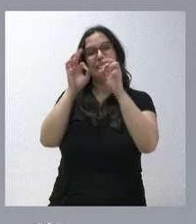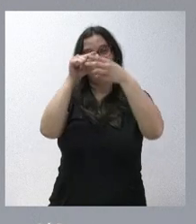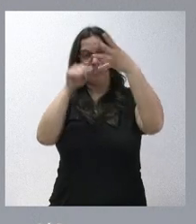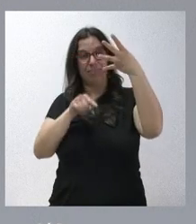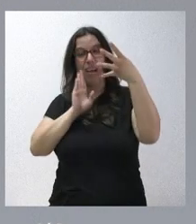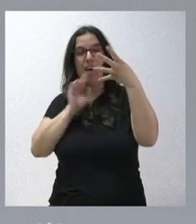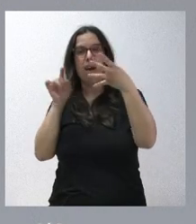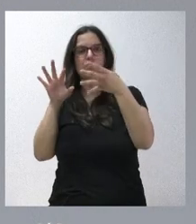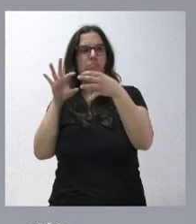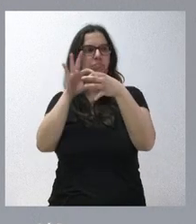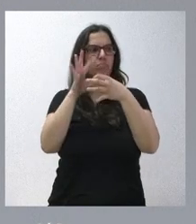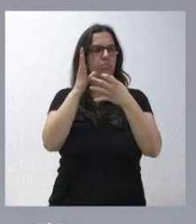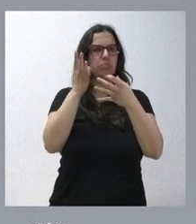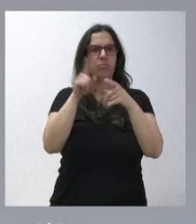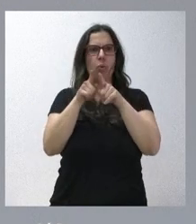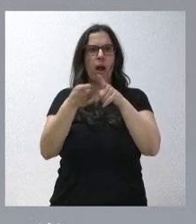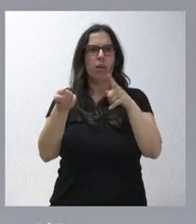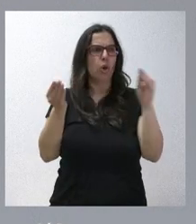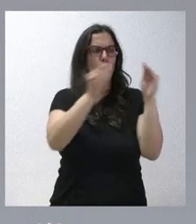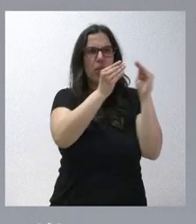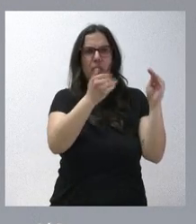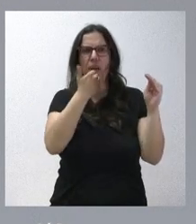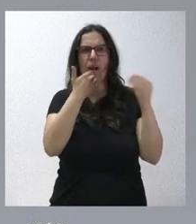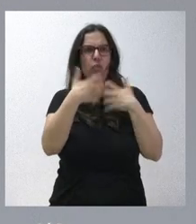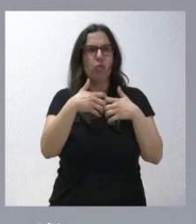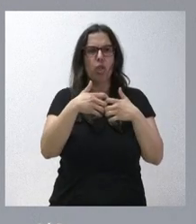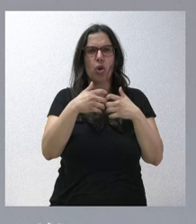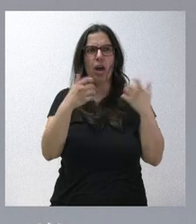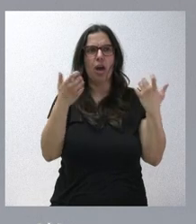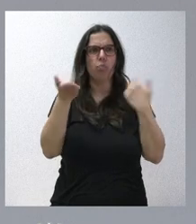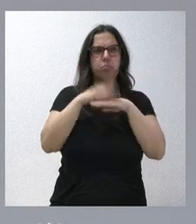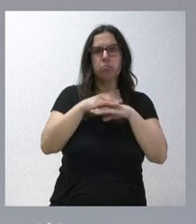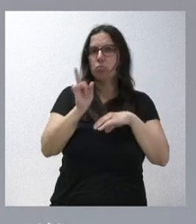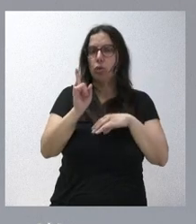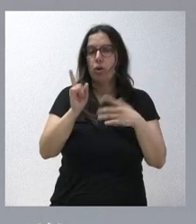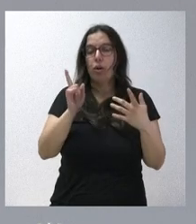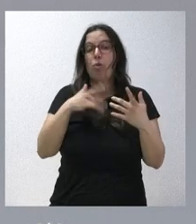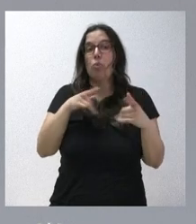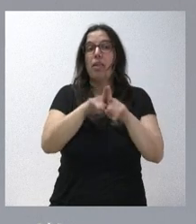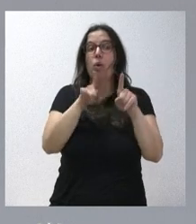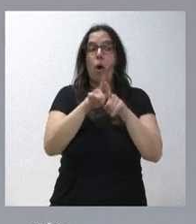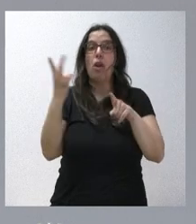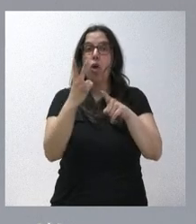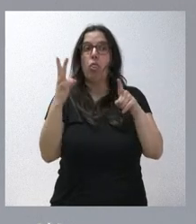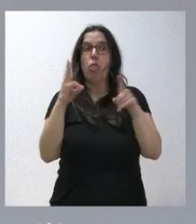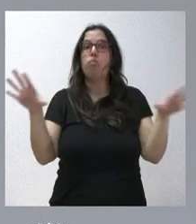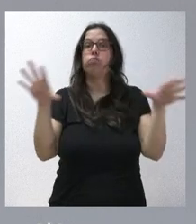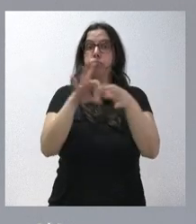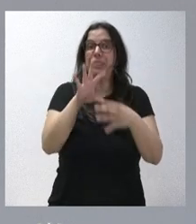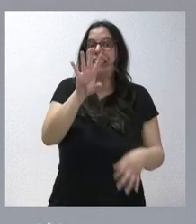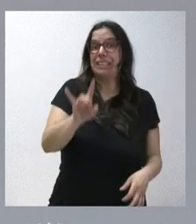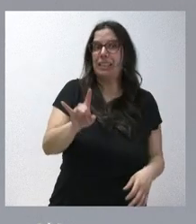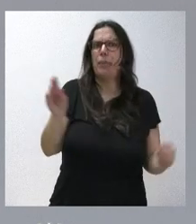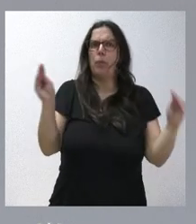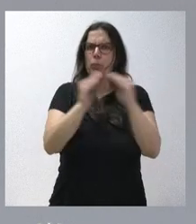descrito se produce una coincidencia de funcionamiento sí podríamos hablar de una complementariedad de esos fines Pero en